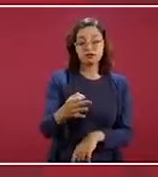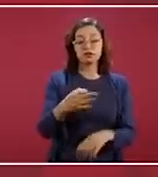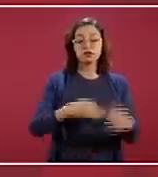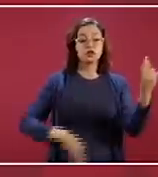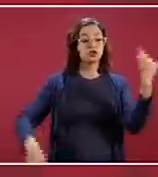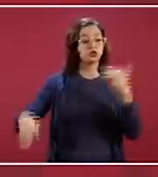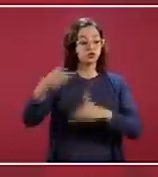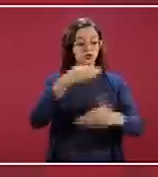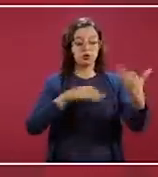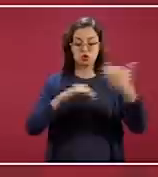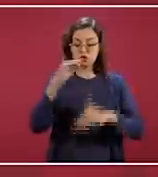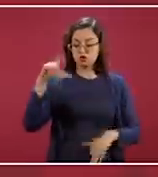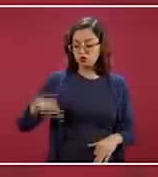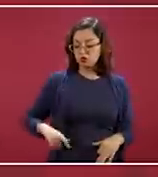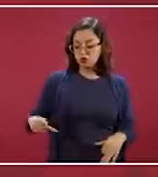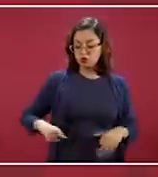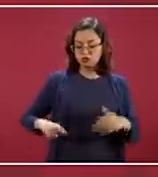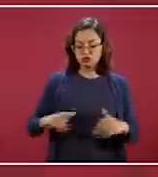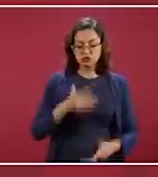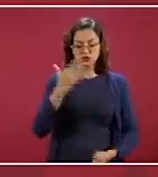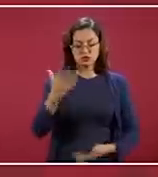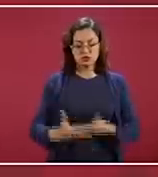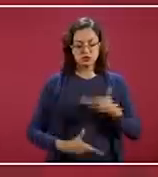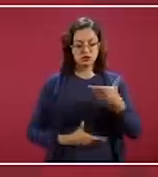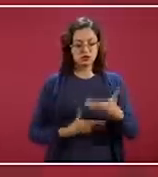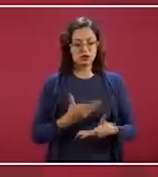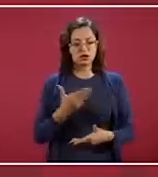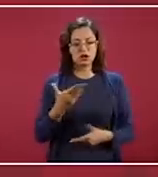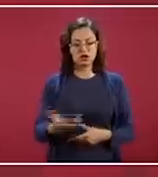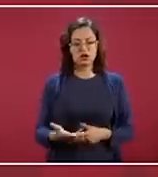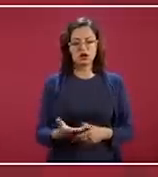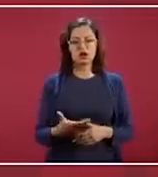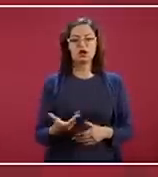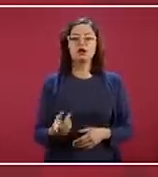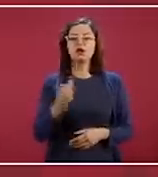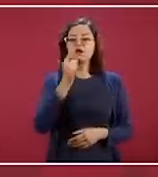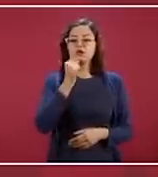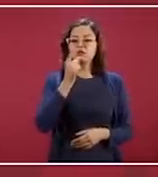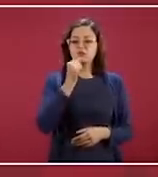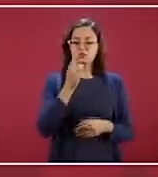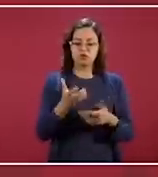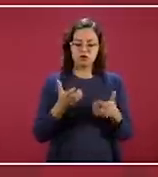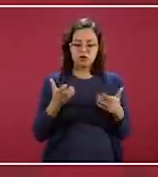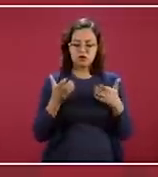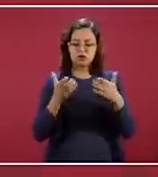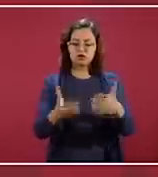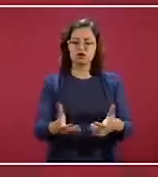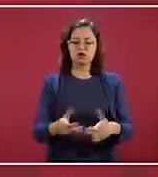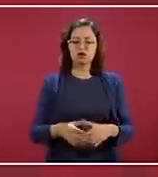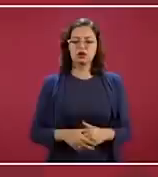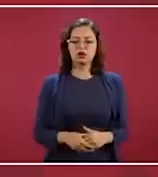todos los servidores públicos, en este caso en especial a la Policía de Caminos,